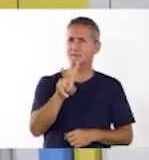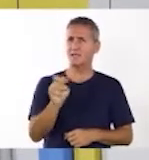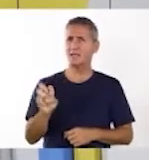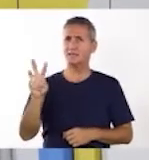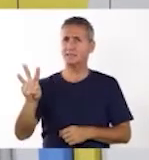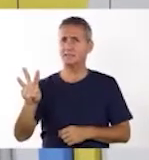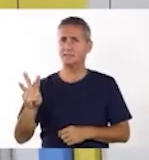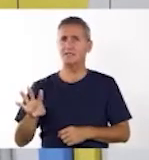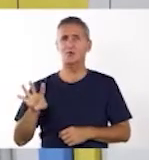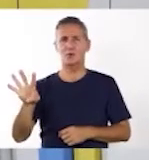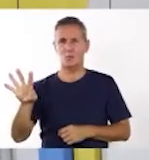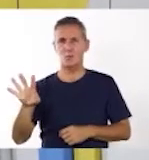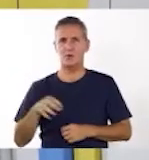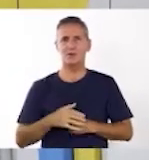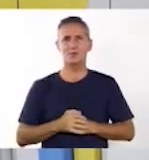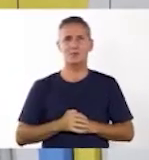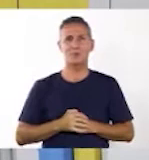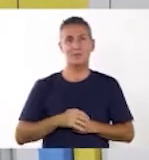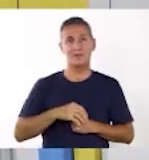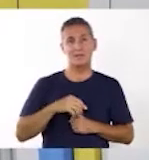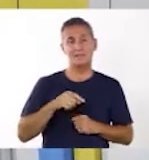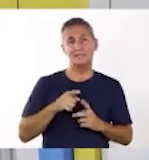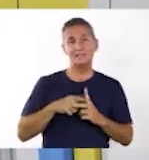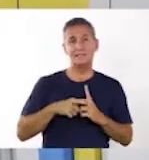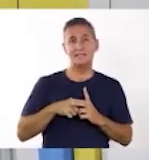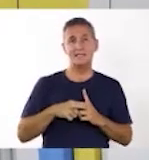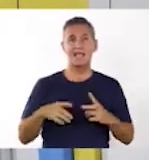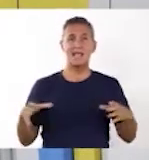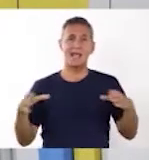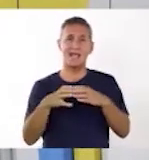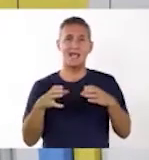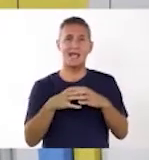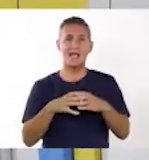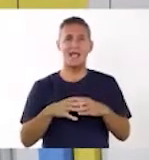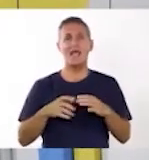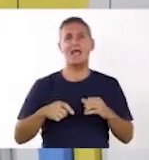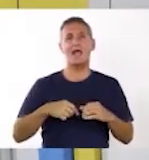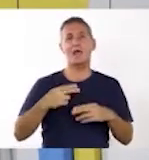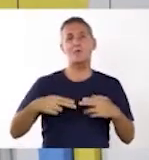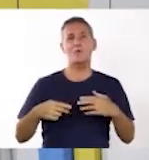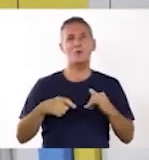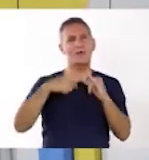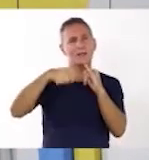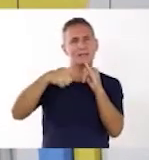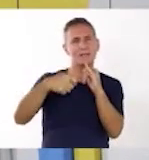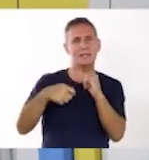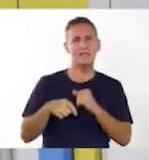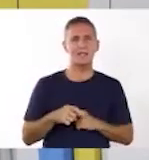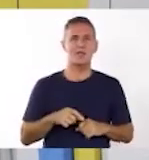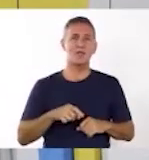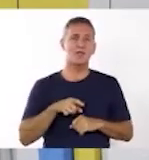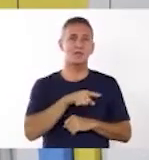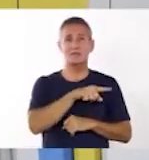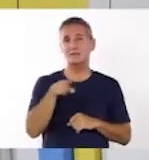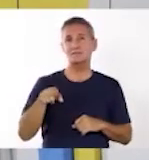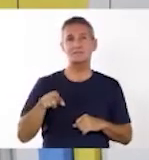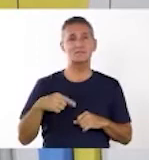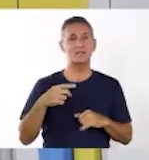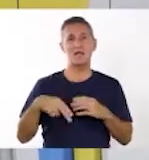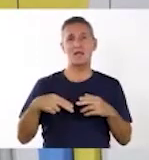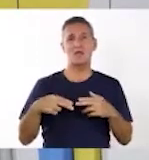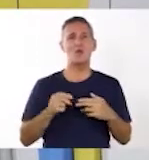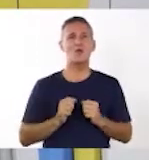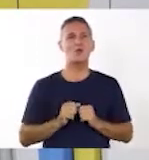segundo, tercero y cuarto. Y al equipo de realización, que como siempre digo, si no fuera por ellos, no les llegara